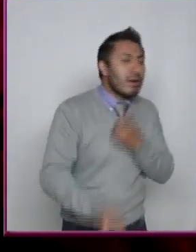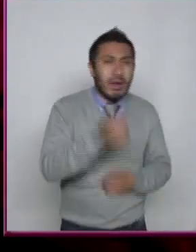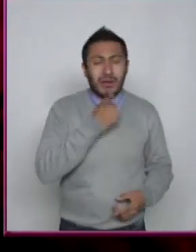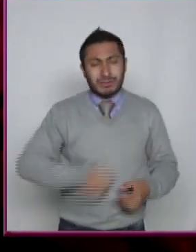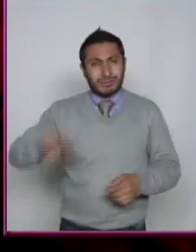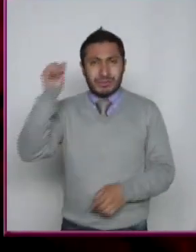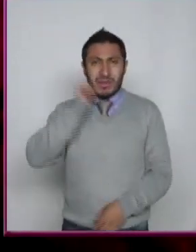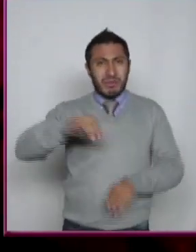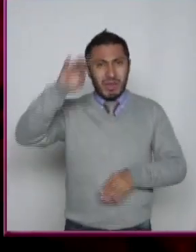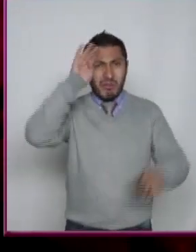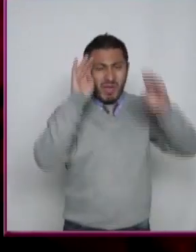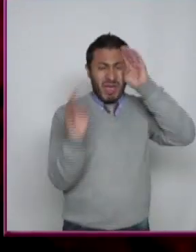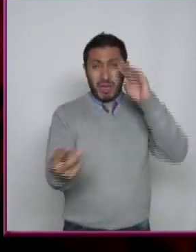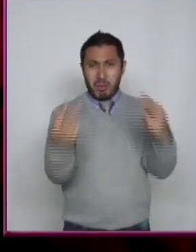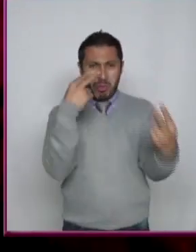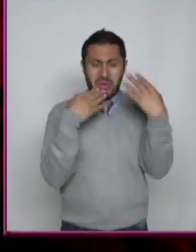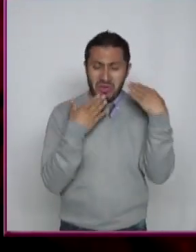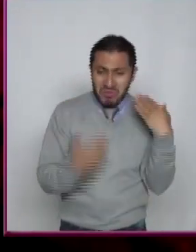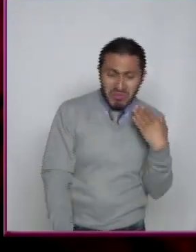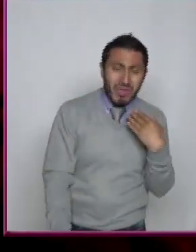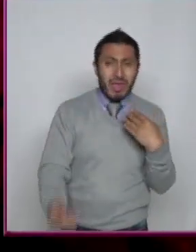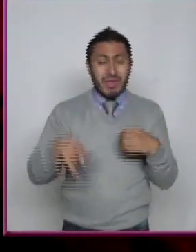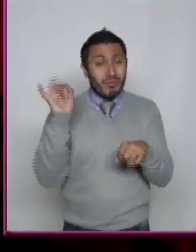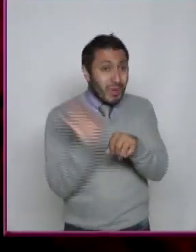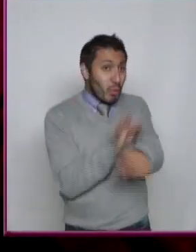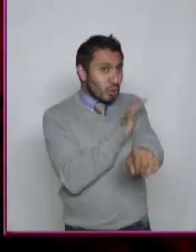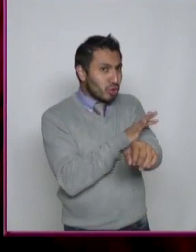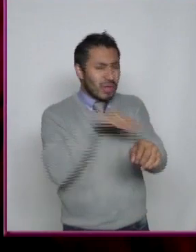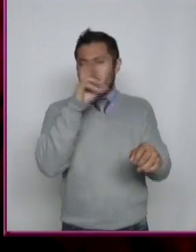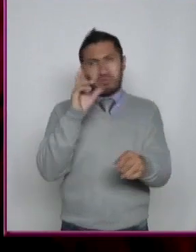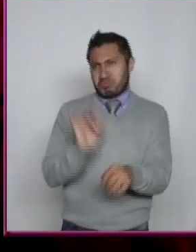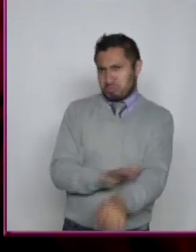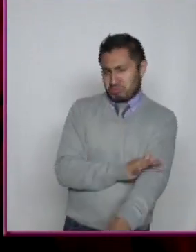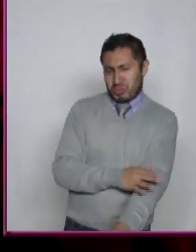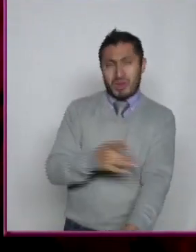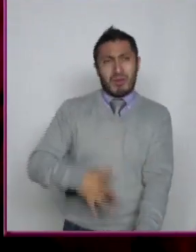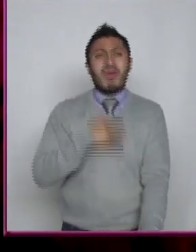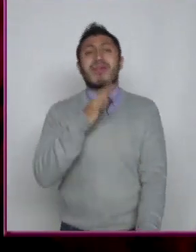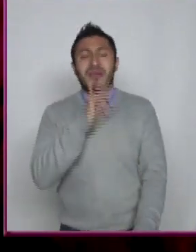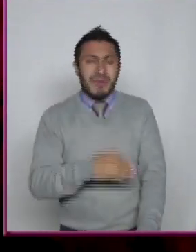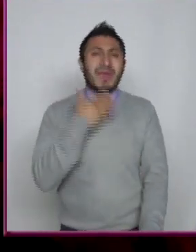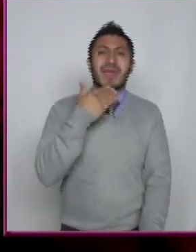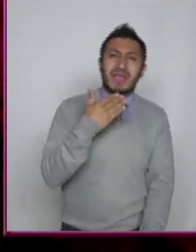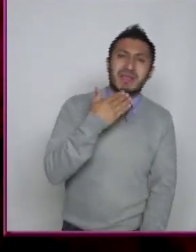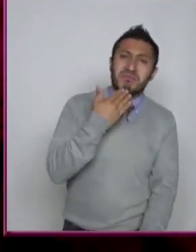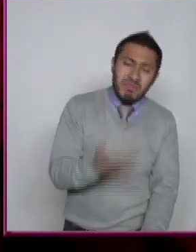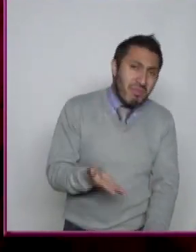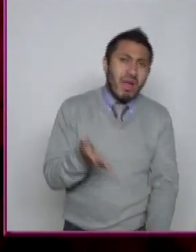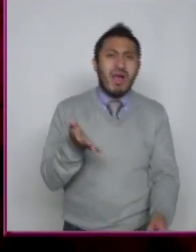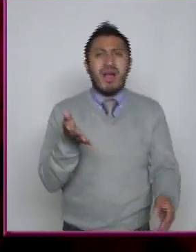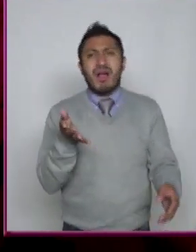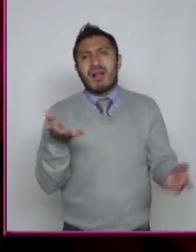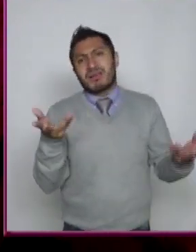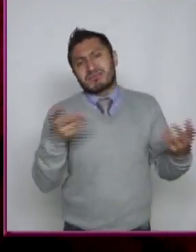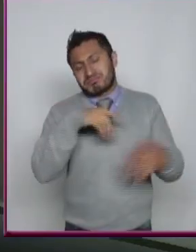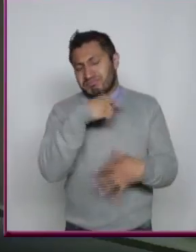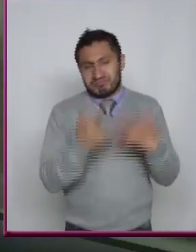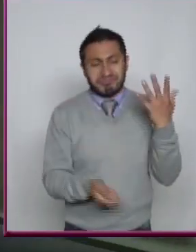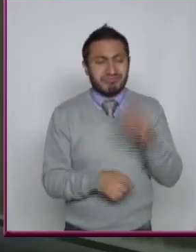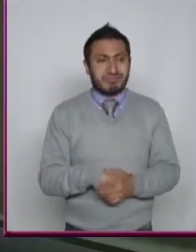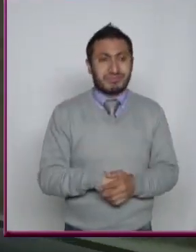nos veremos bien, ¿no? Si nos miran, nos emocionamos, si no nos miran, nos sentimos mal, ¿no? Hay una sensibilidad exacerbada y llegamos a